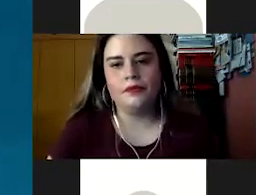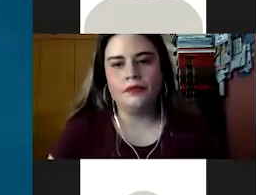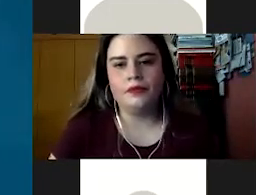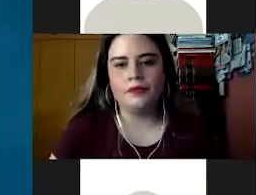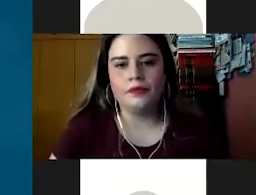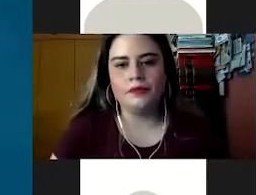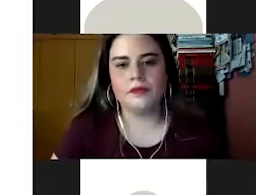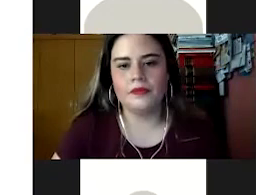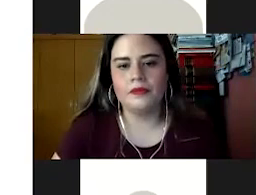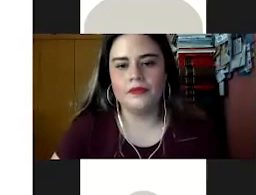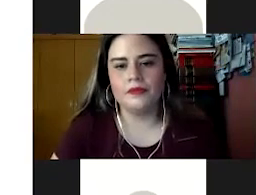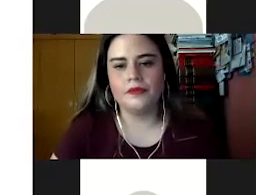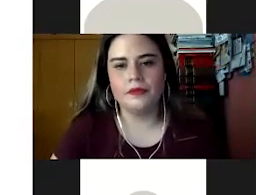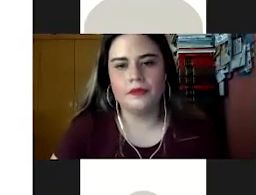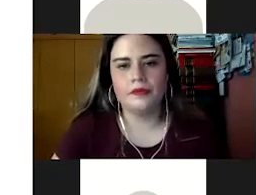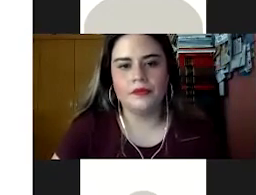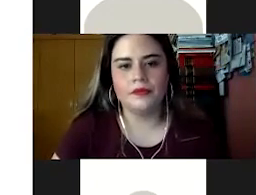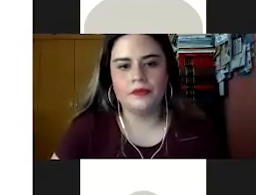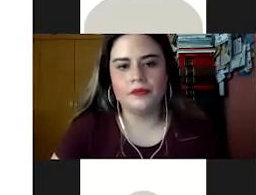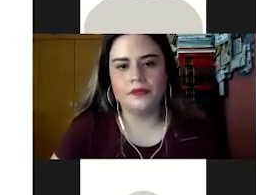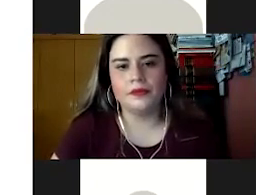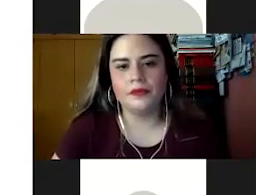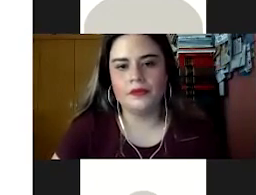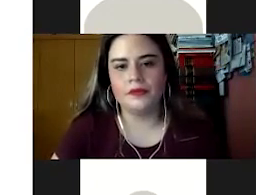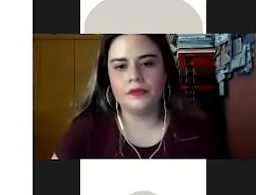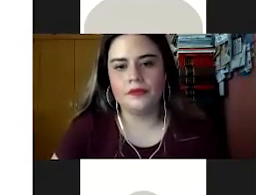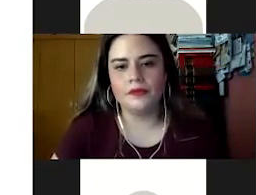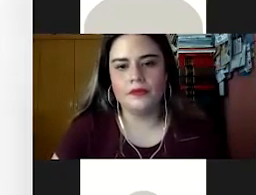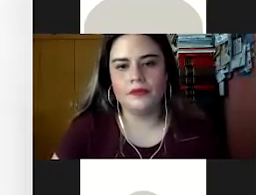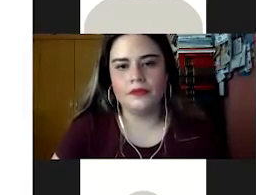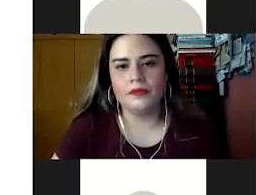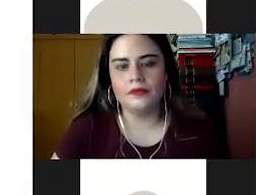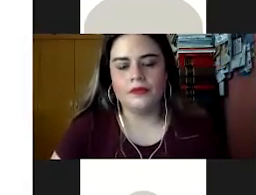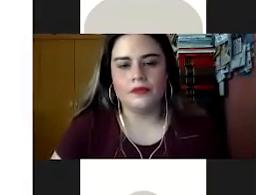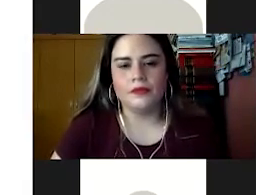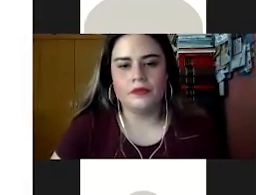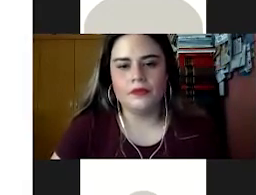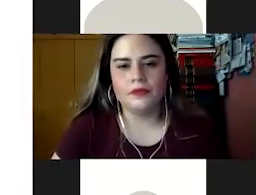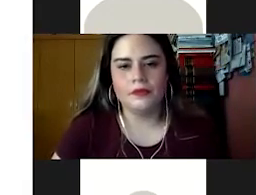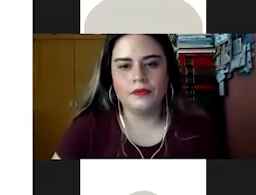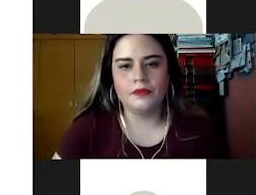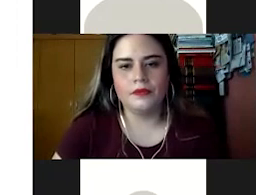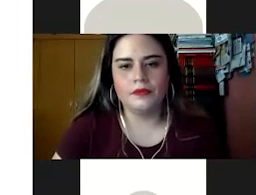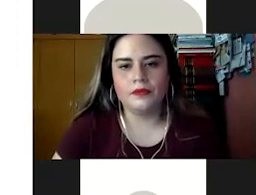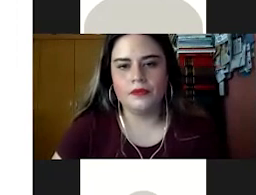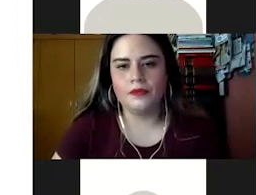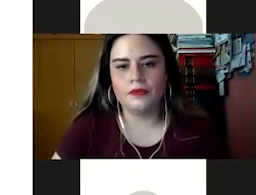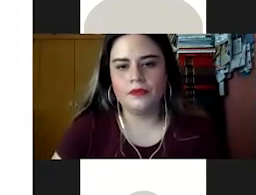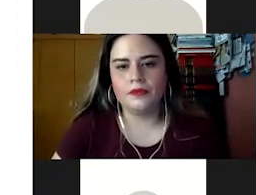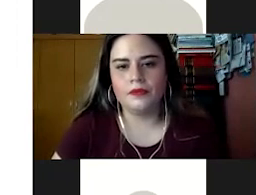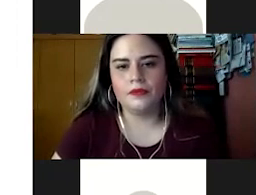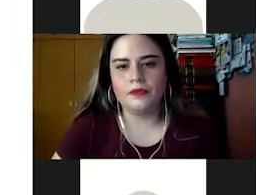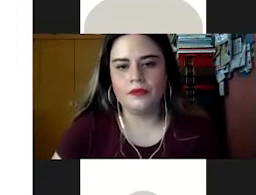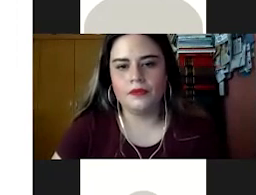ruta. Hemos acompañado a la Cámara de Diputados en la formación de su grupo de trabajo Agenda 2030, así como